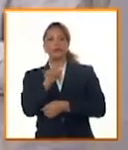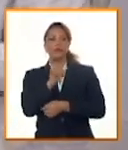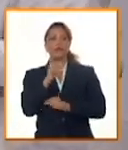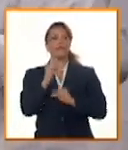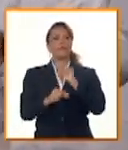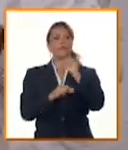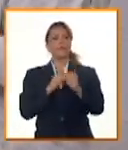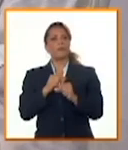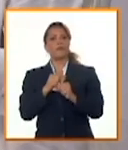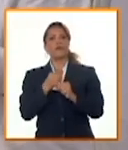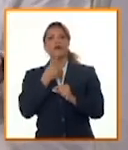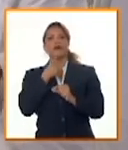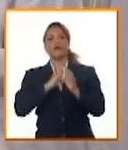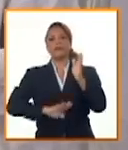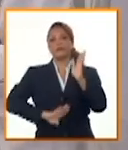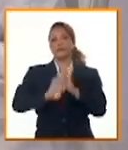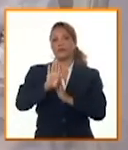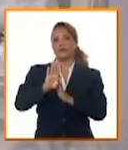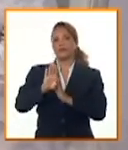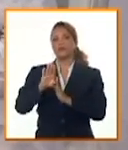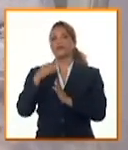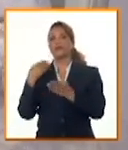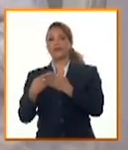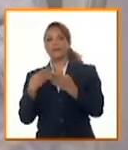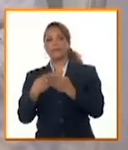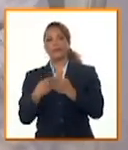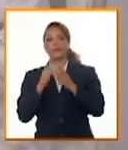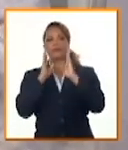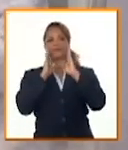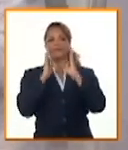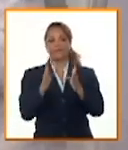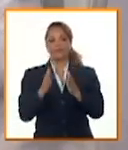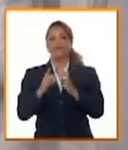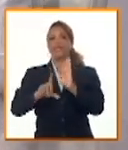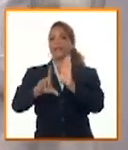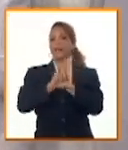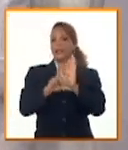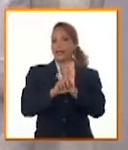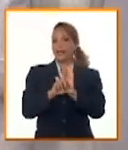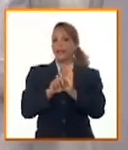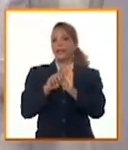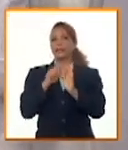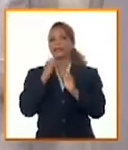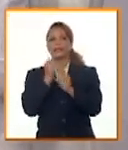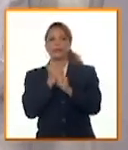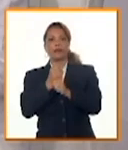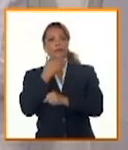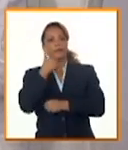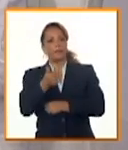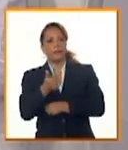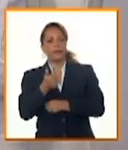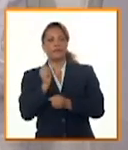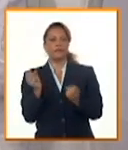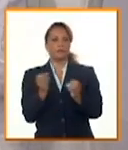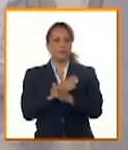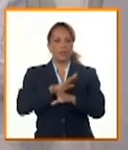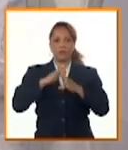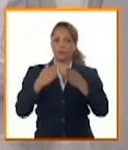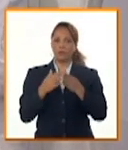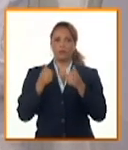llevando a todo el desarrollo de nuestros actores hacia un camino de legalidad de transparencia que permita también